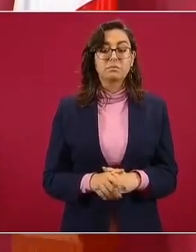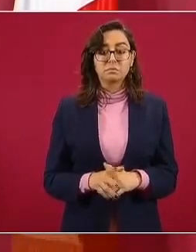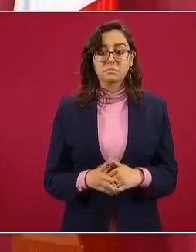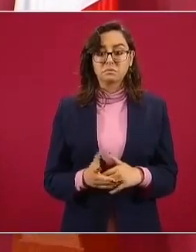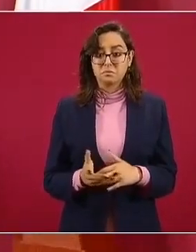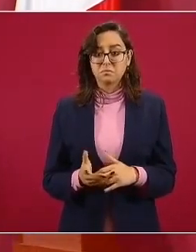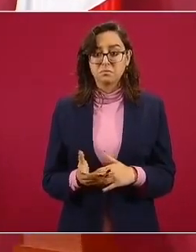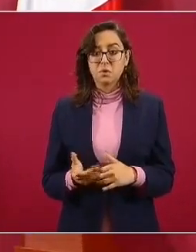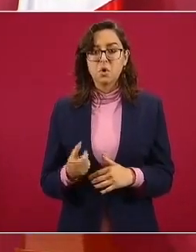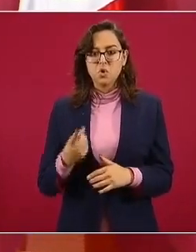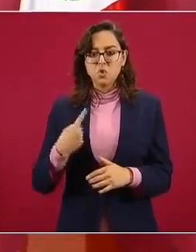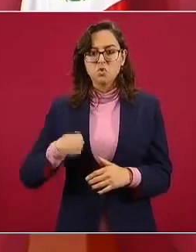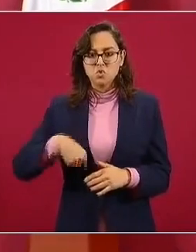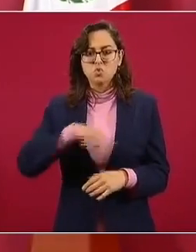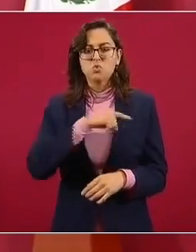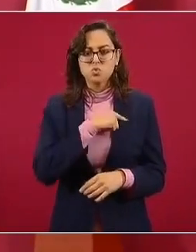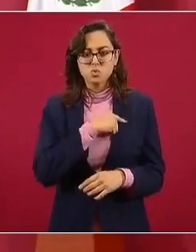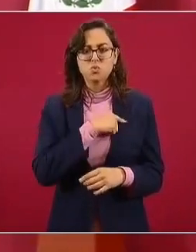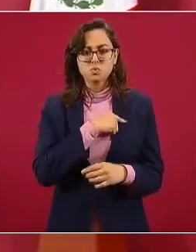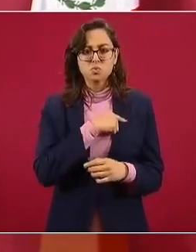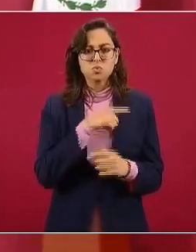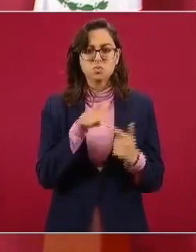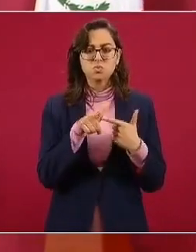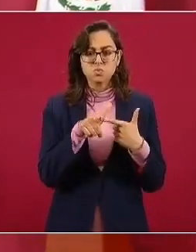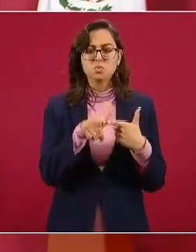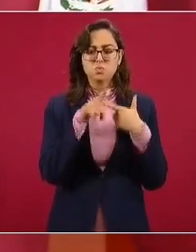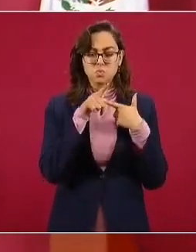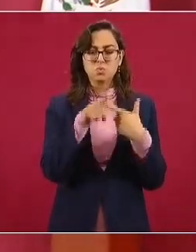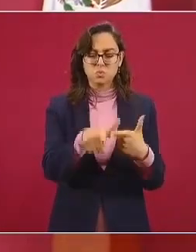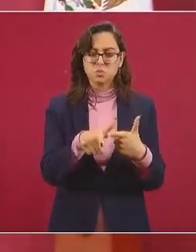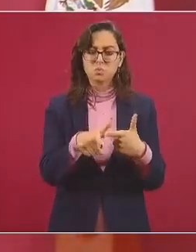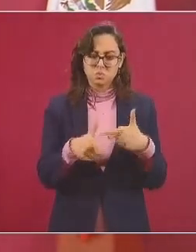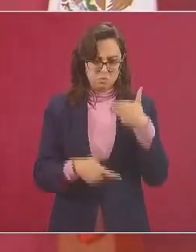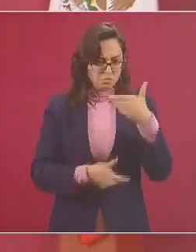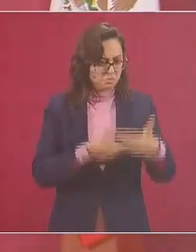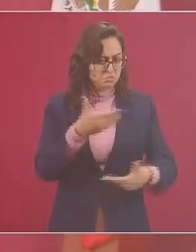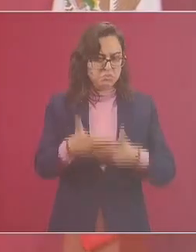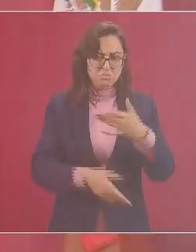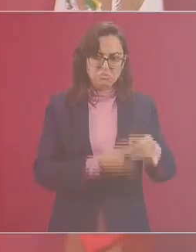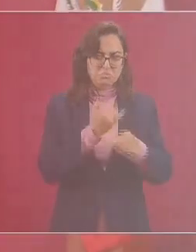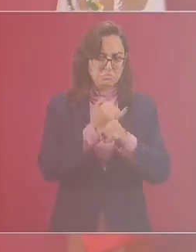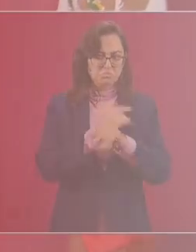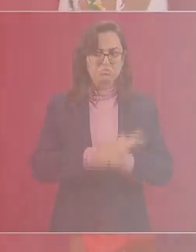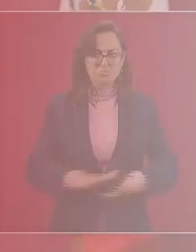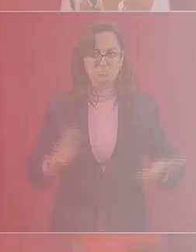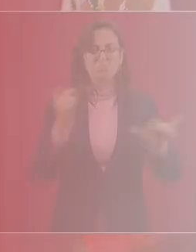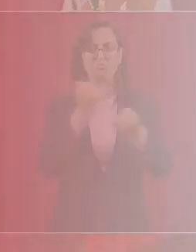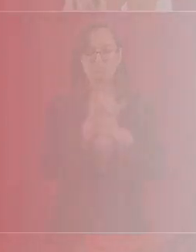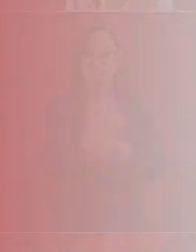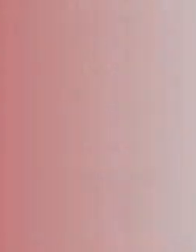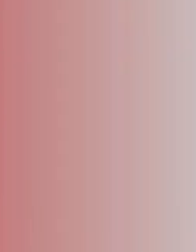vamos a seguir conociendo de todos estos procesos.